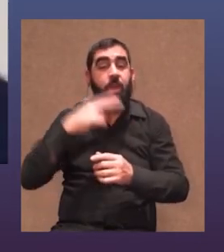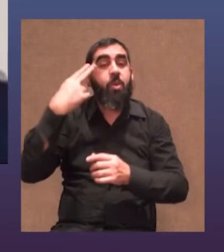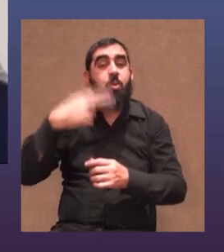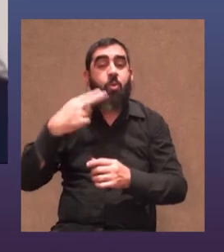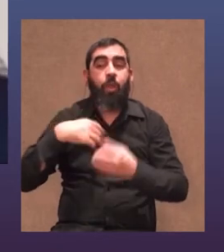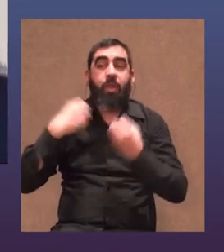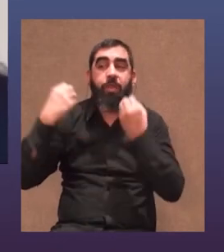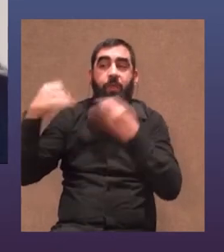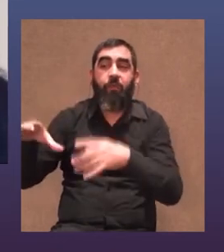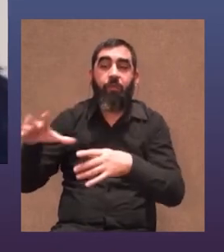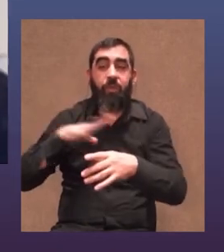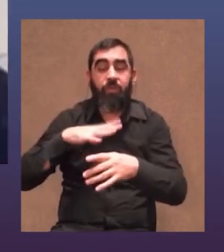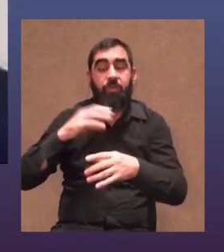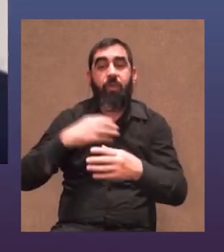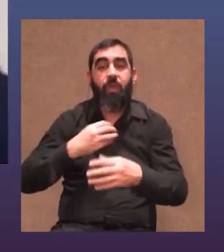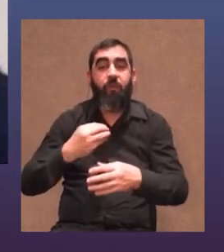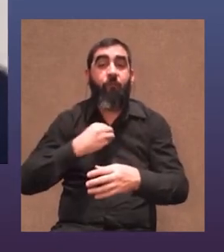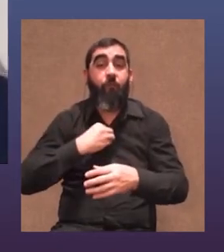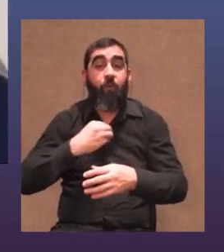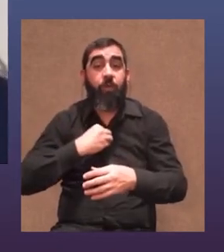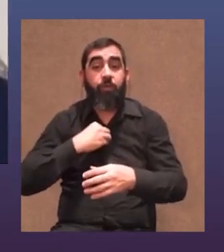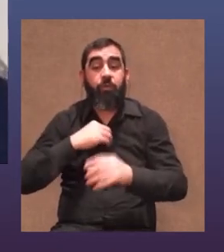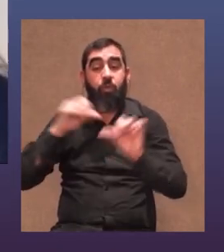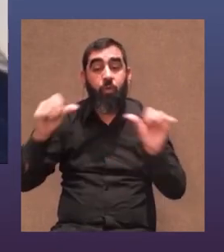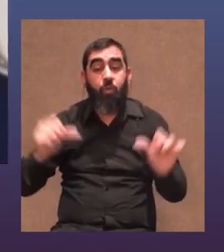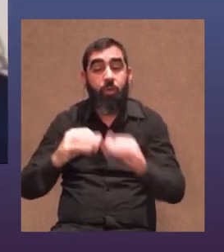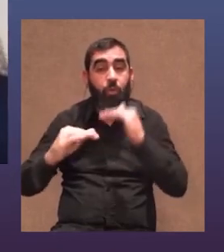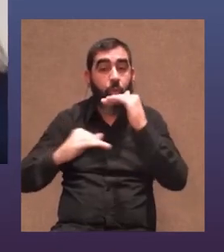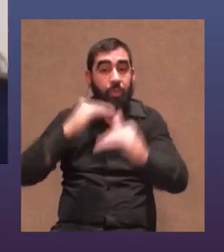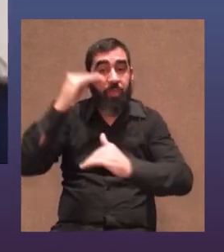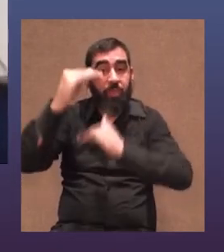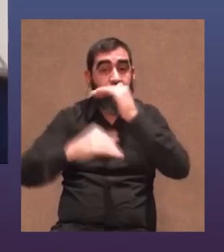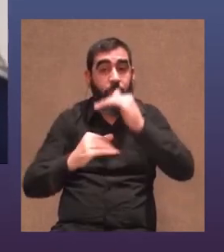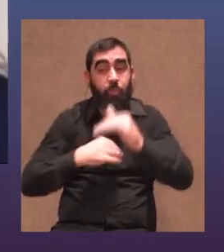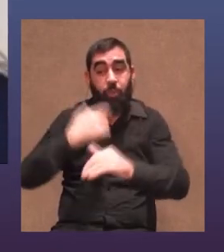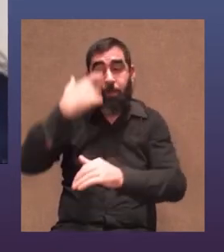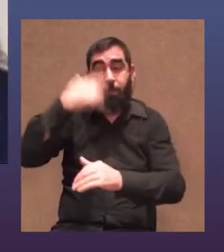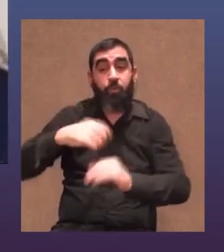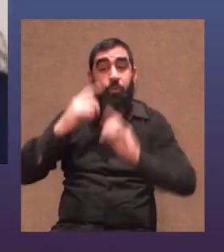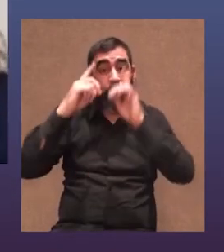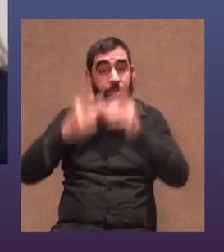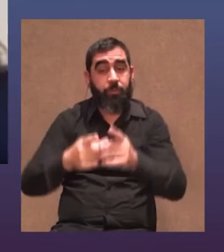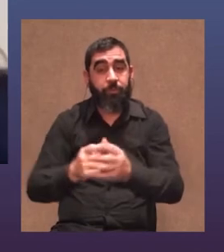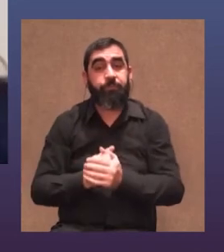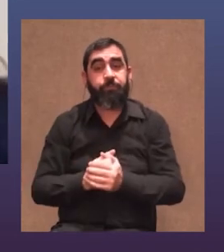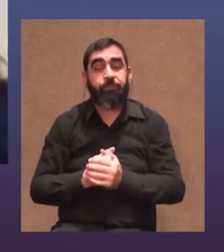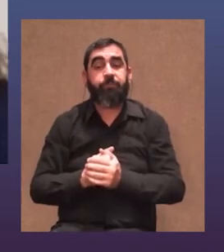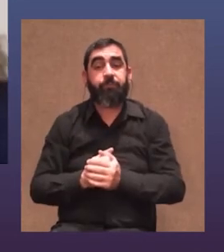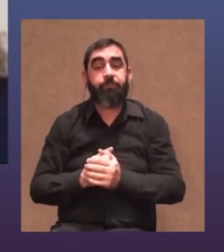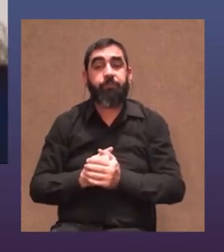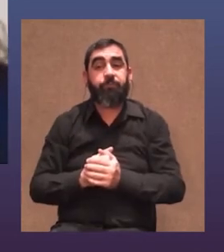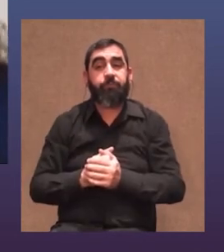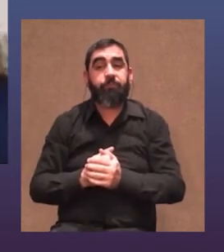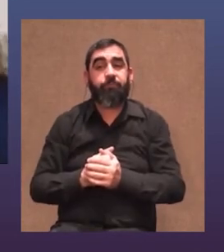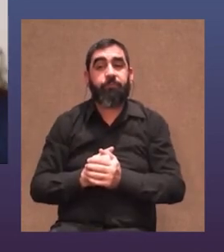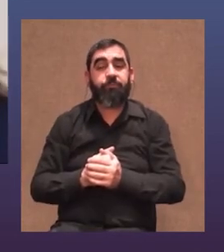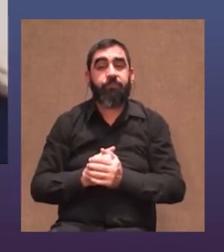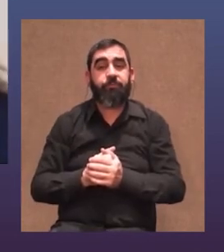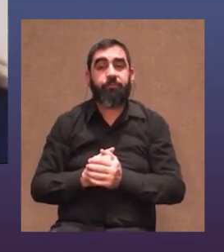dejar solo y te va a generar un desarrollo como persona. Bueno, voy con